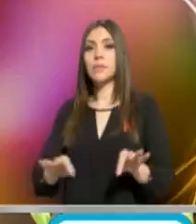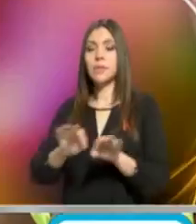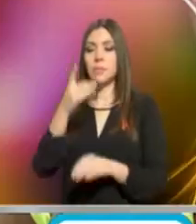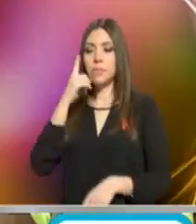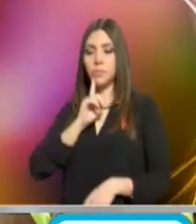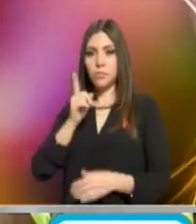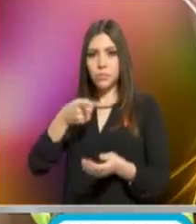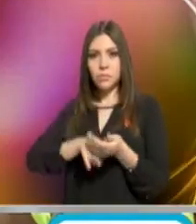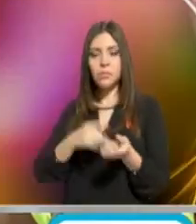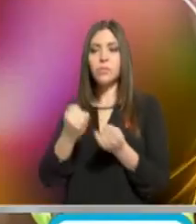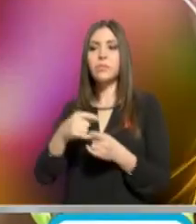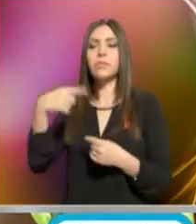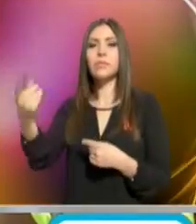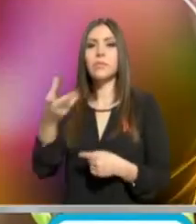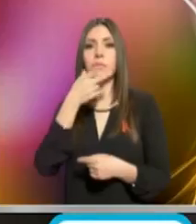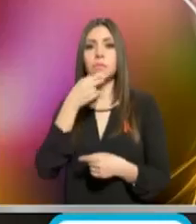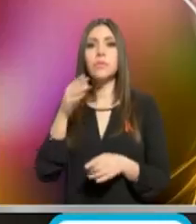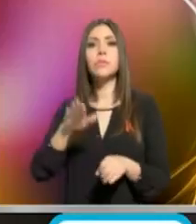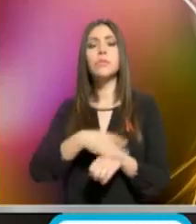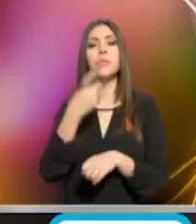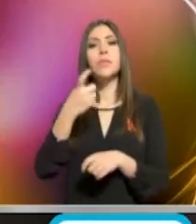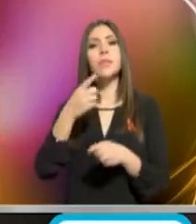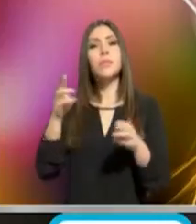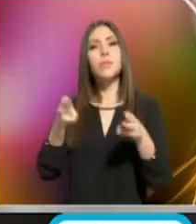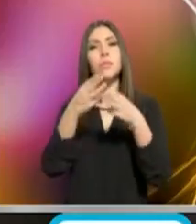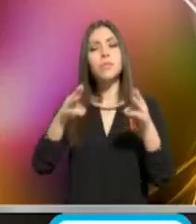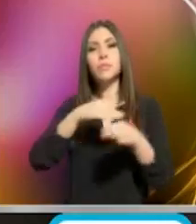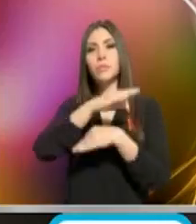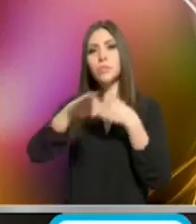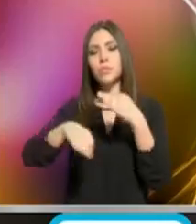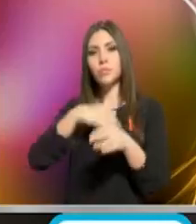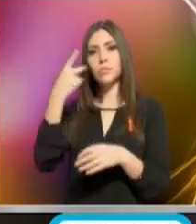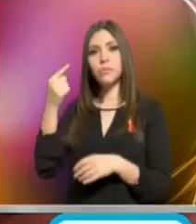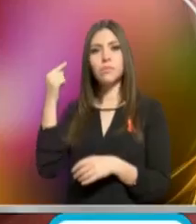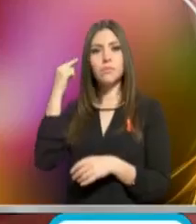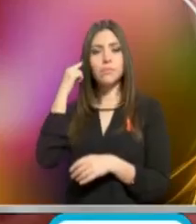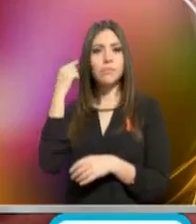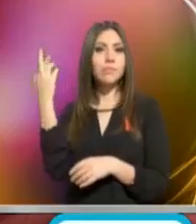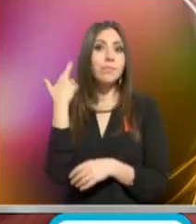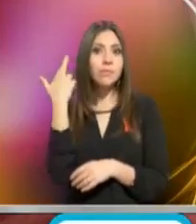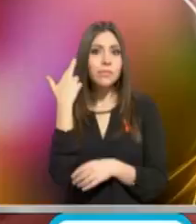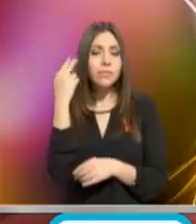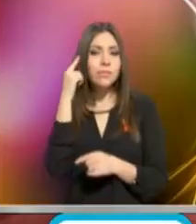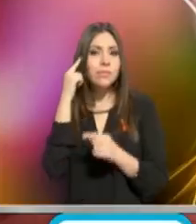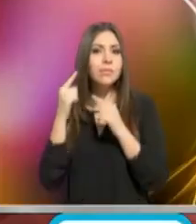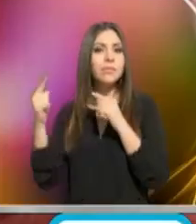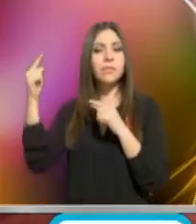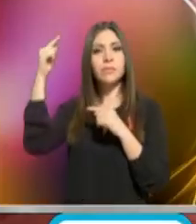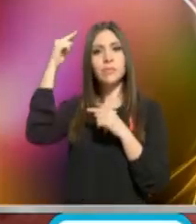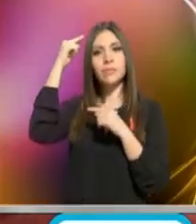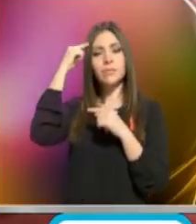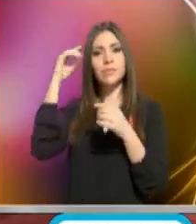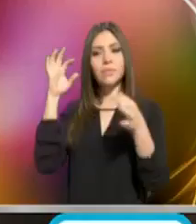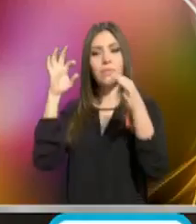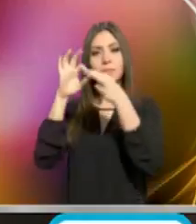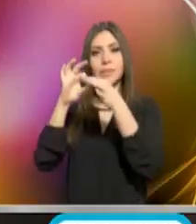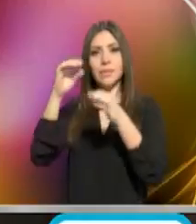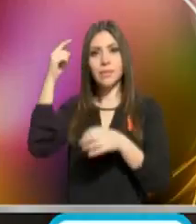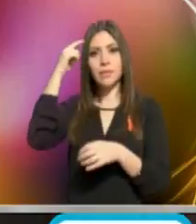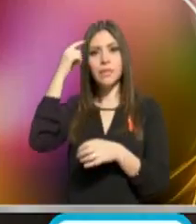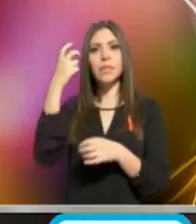la música, todo lo que entra por nuestros oídos, va directamente a nuestro cerebro y nos lleva incluso a tener un ritmo sexual